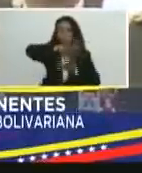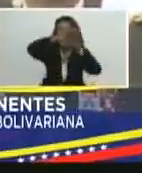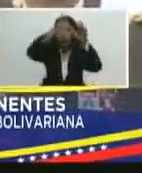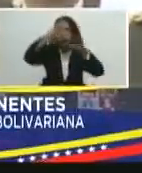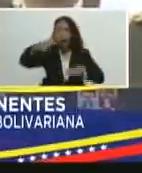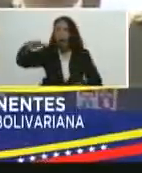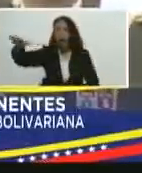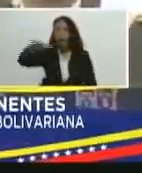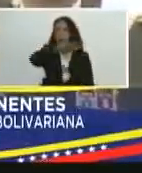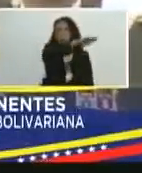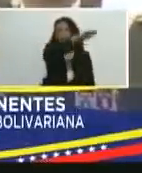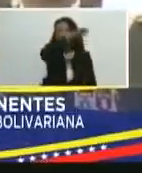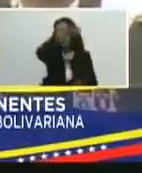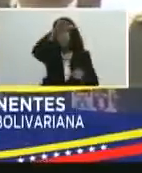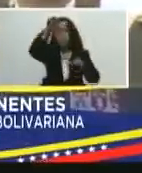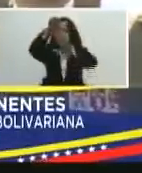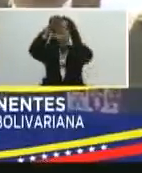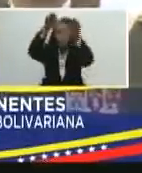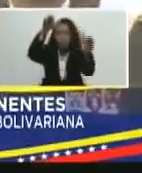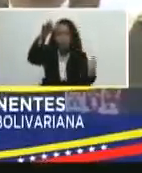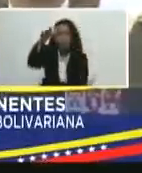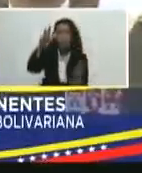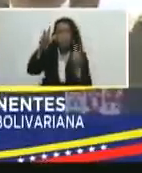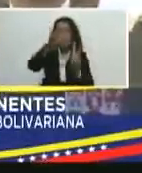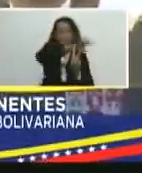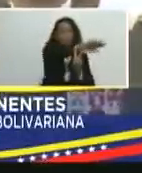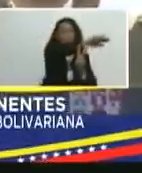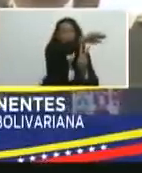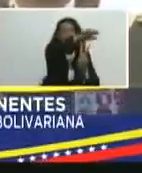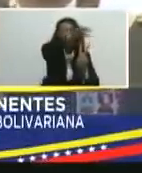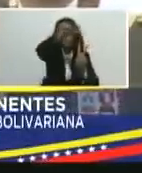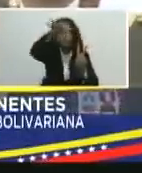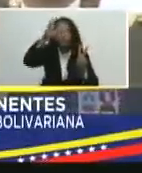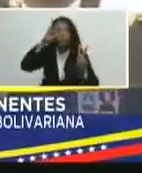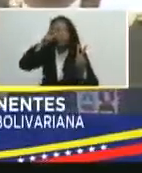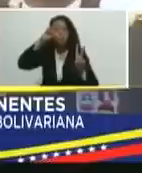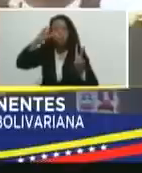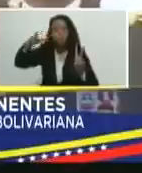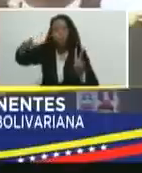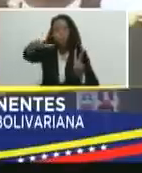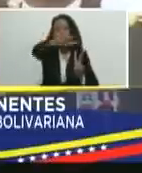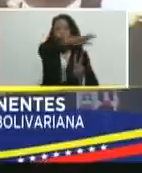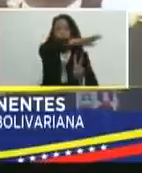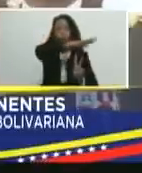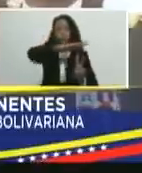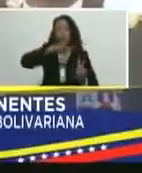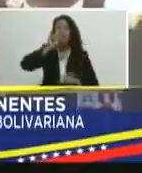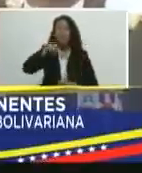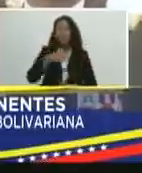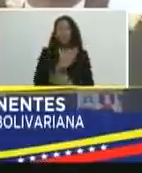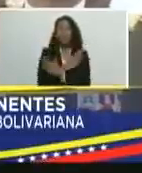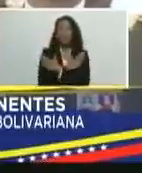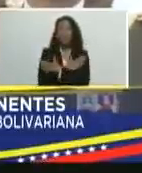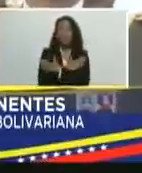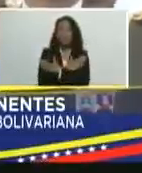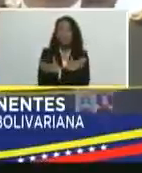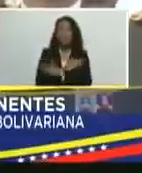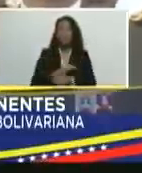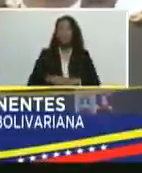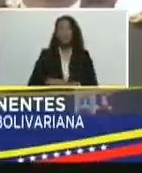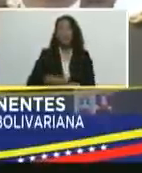espacios aéreos de nuestra sagrada patria Venezuela. Quiero también felicitar